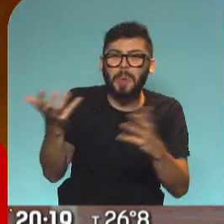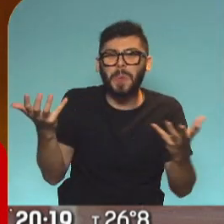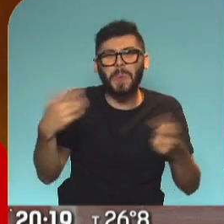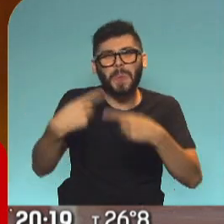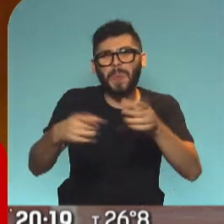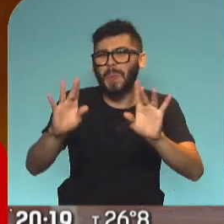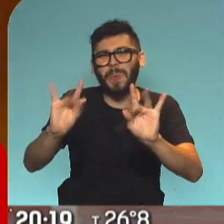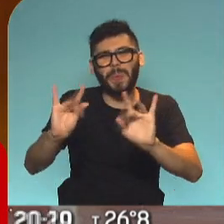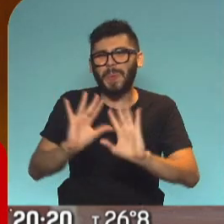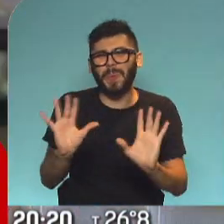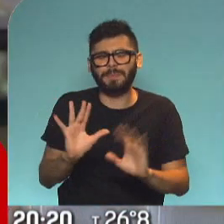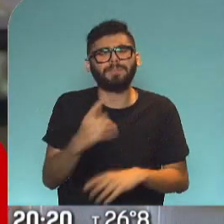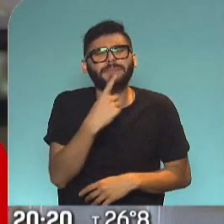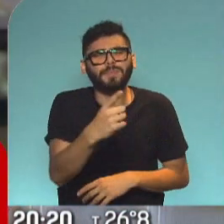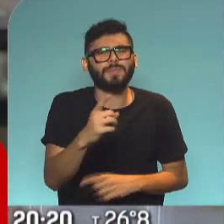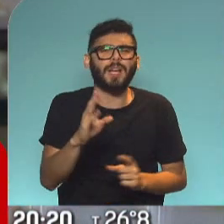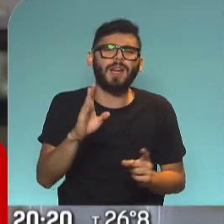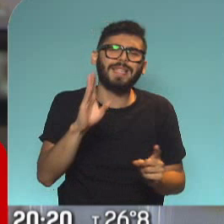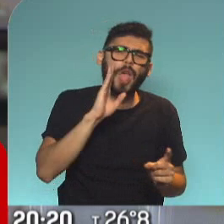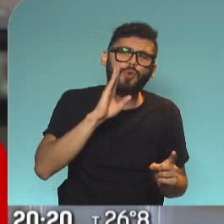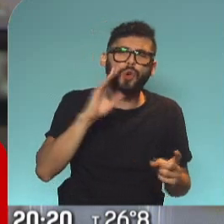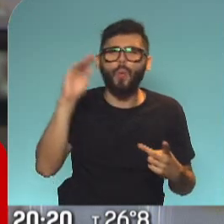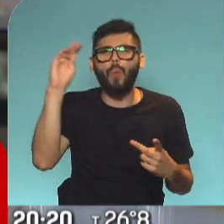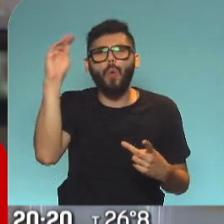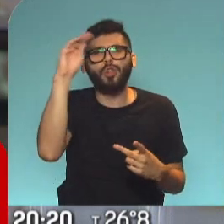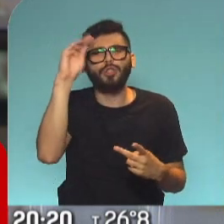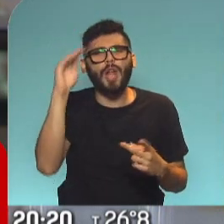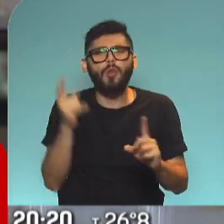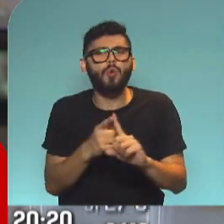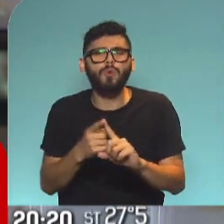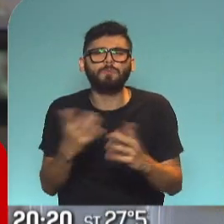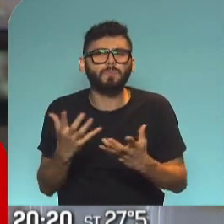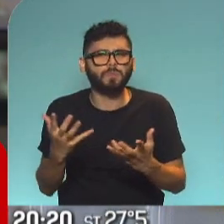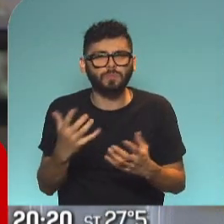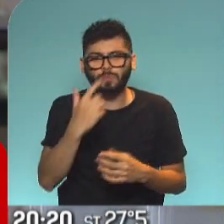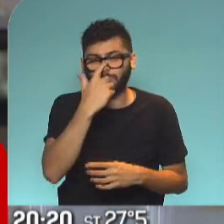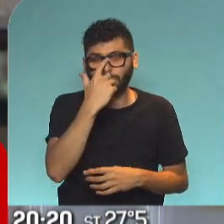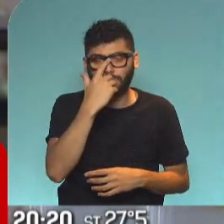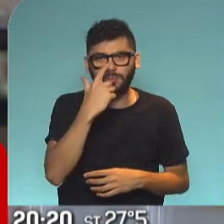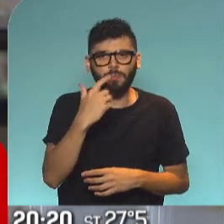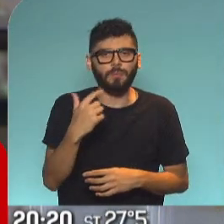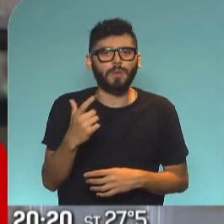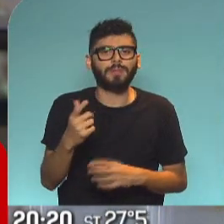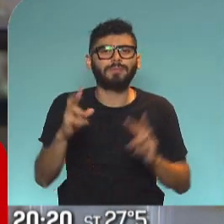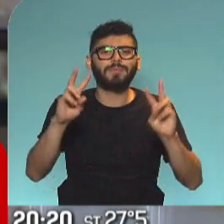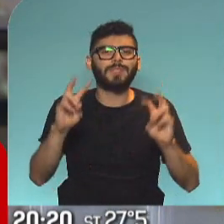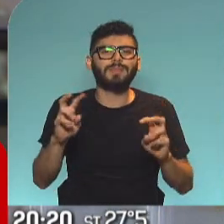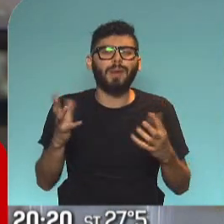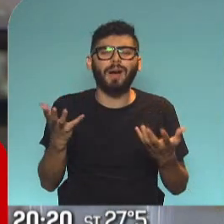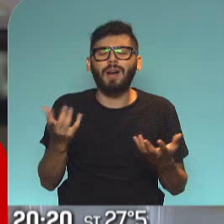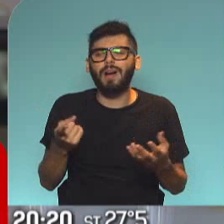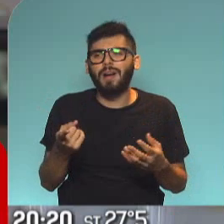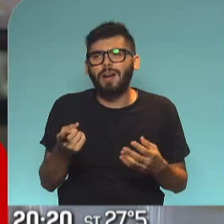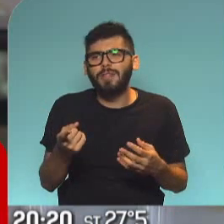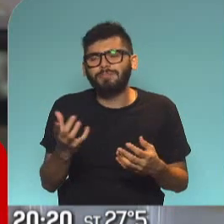el vínculo con Estados Unidos, Bolsonaro, digo, hablábamos recién de justamente tener una visión un poco más humanitaria,